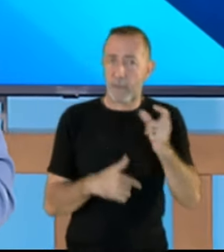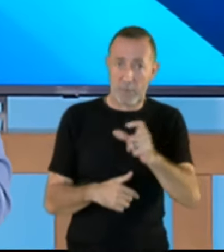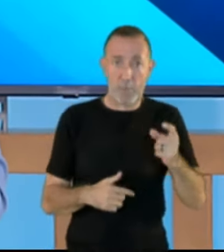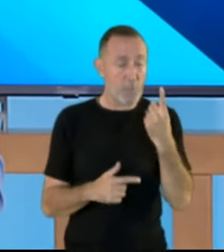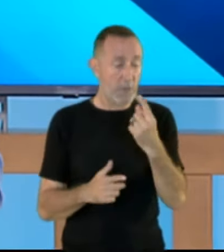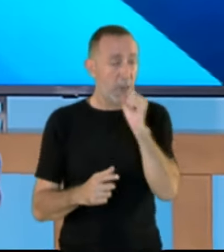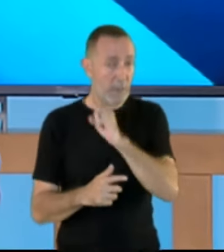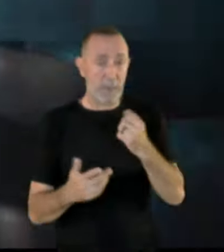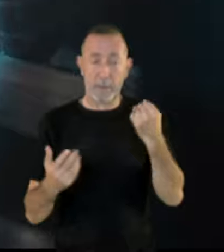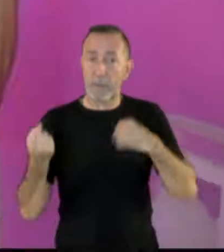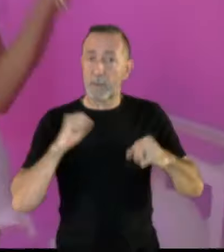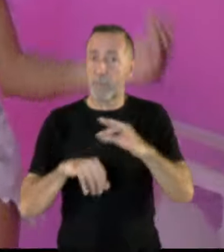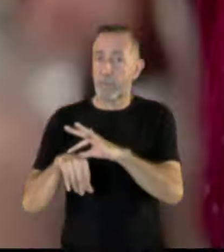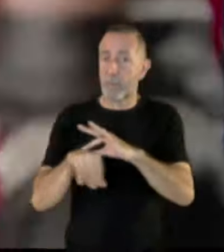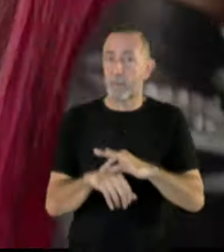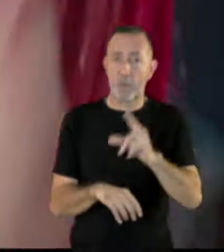canción